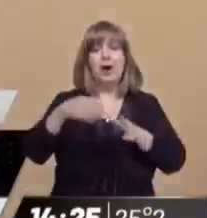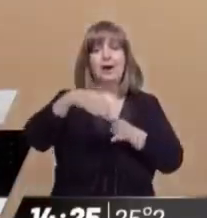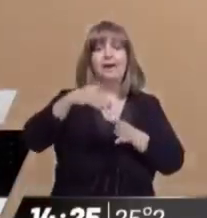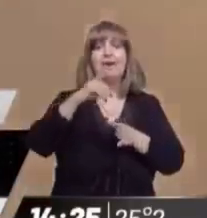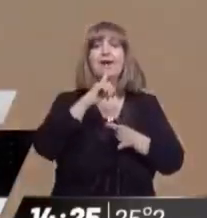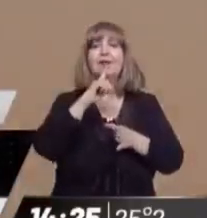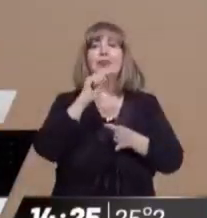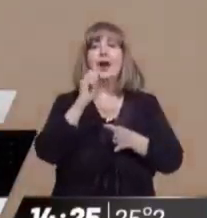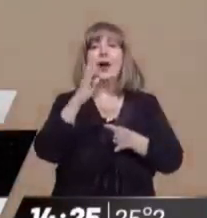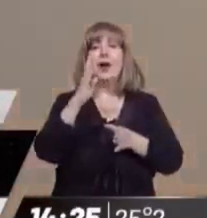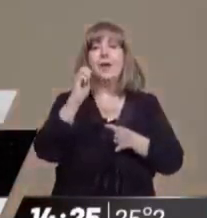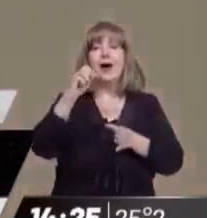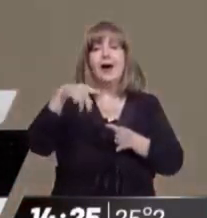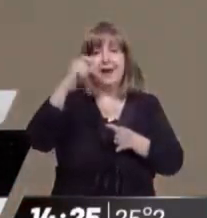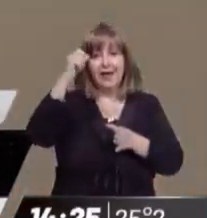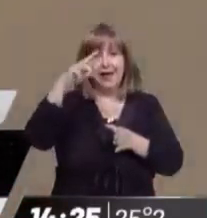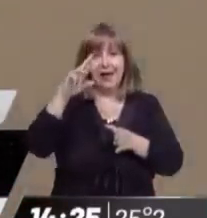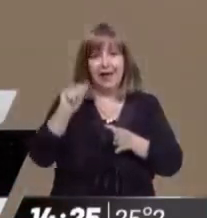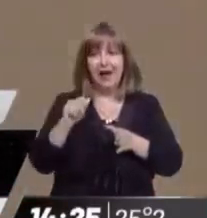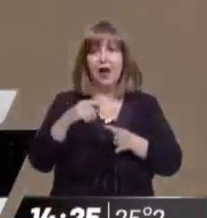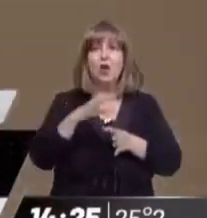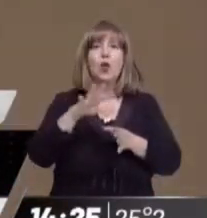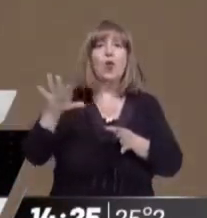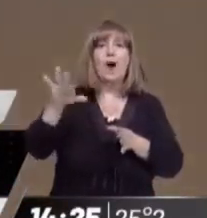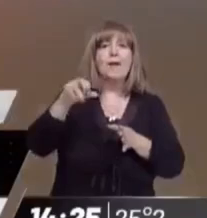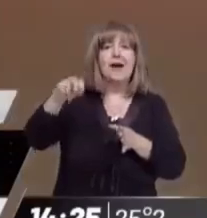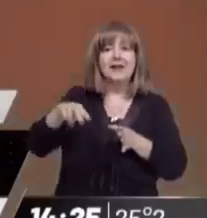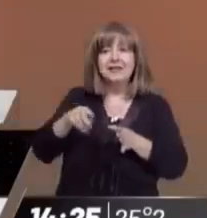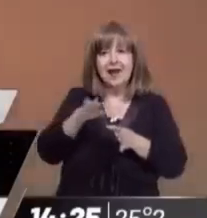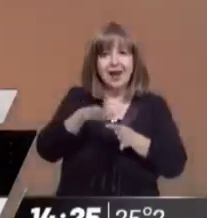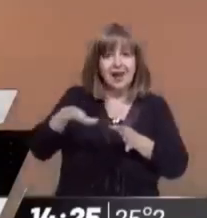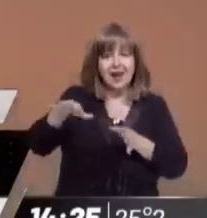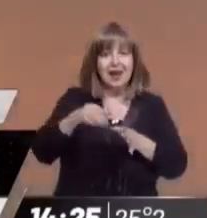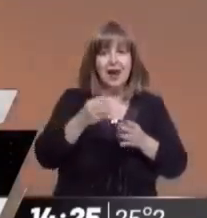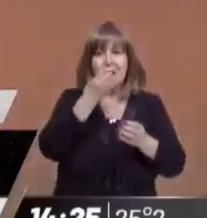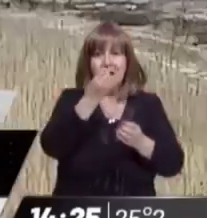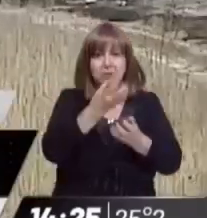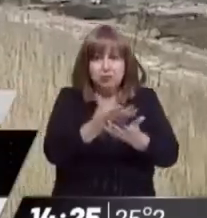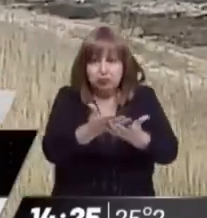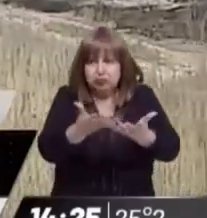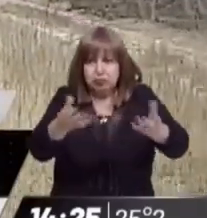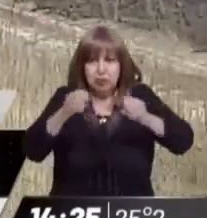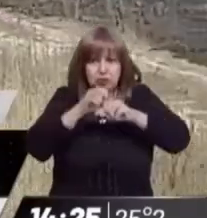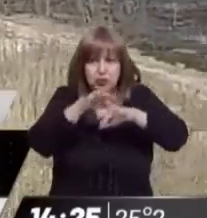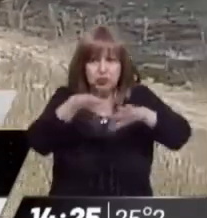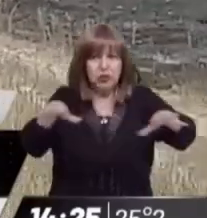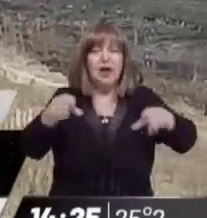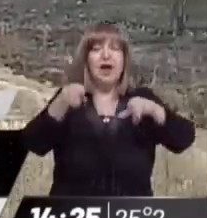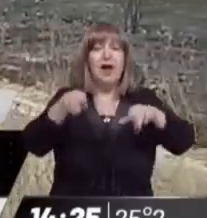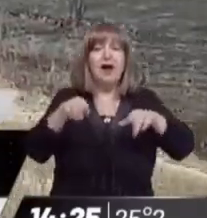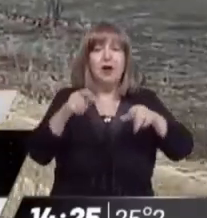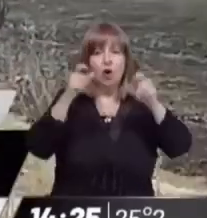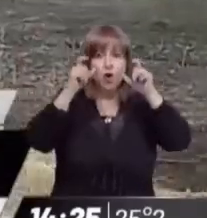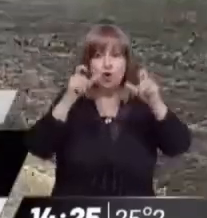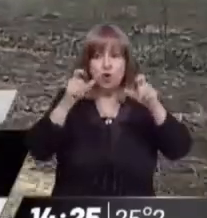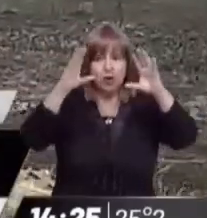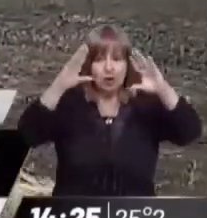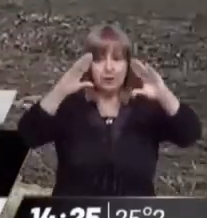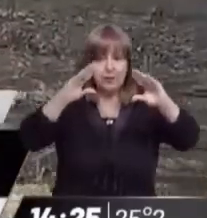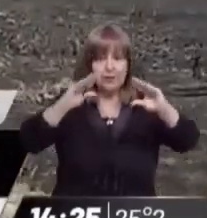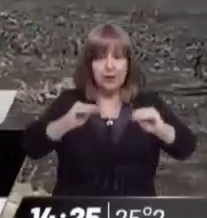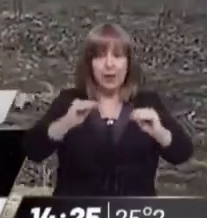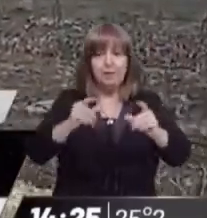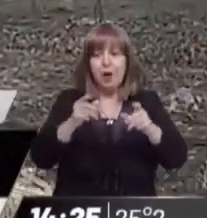Tabanera de Los Corralitos. Nos decía este policía ambiental, Marcelo Torres, se dio el incendio que por estas horas estaría controlado, pero está siendo